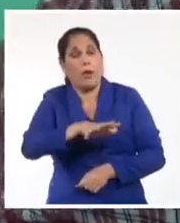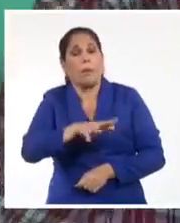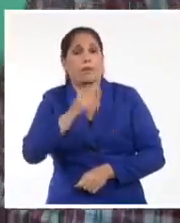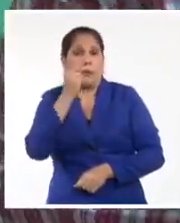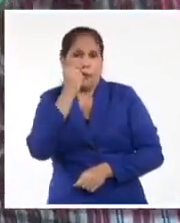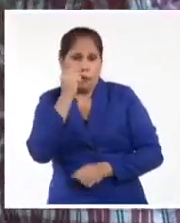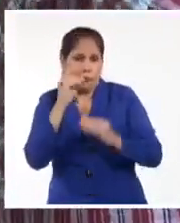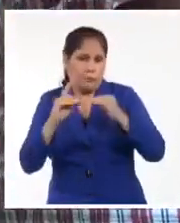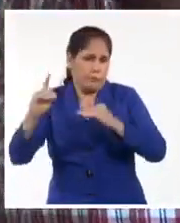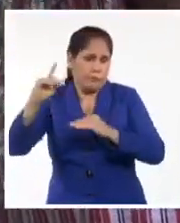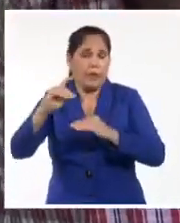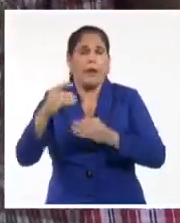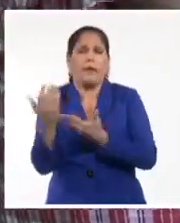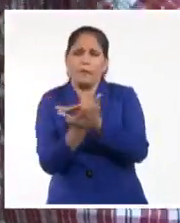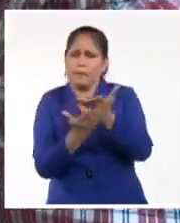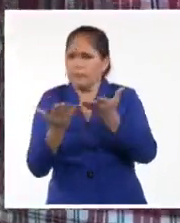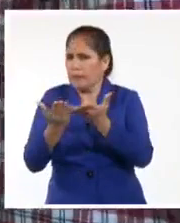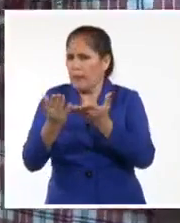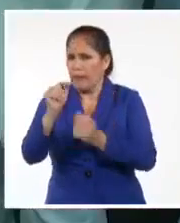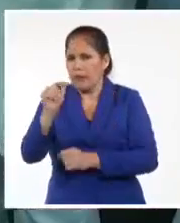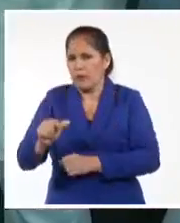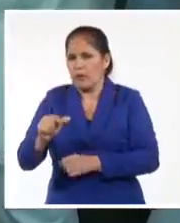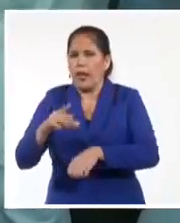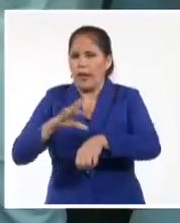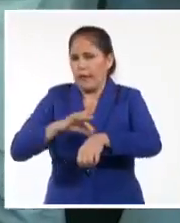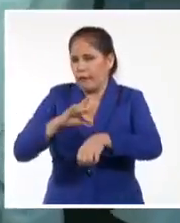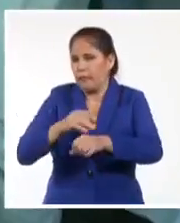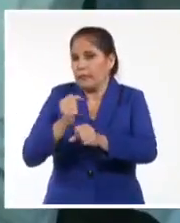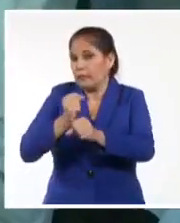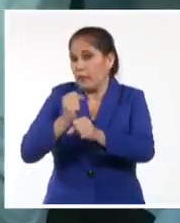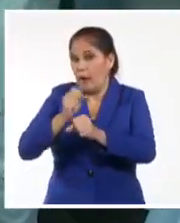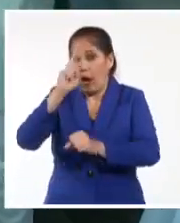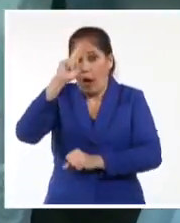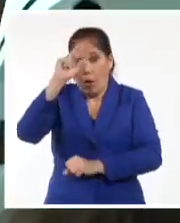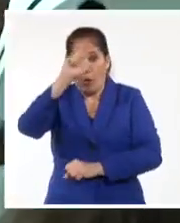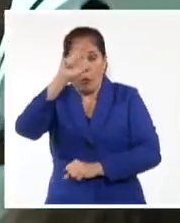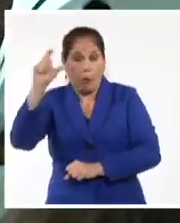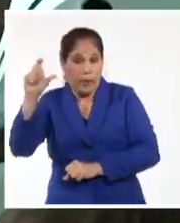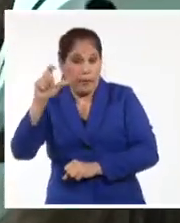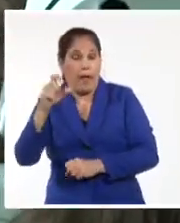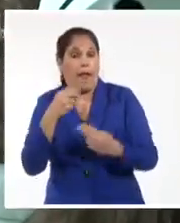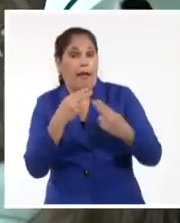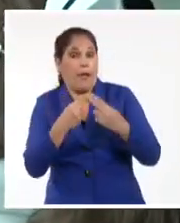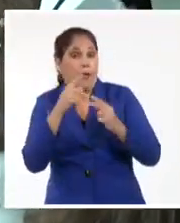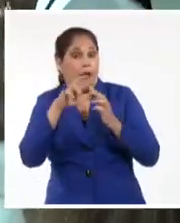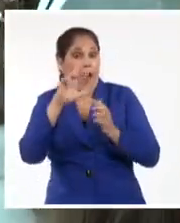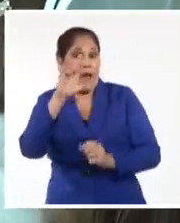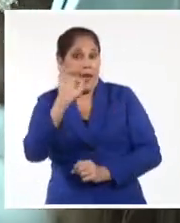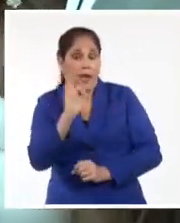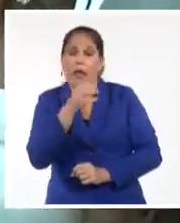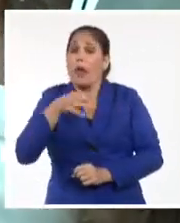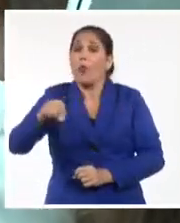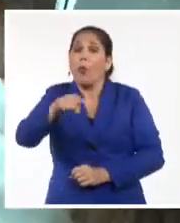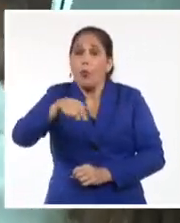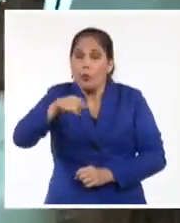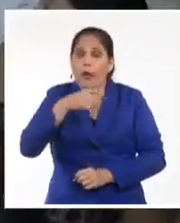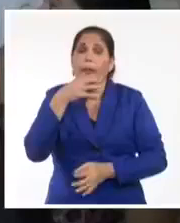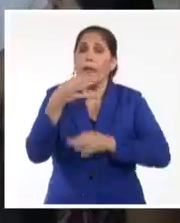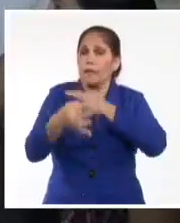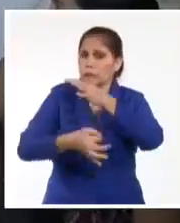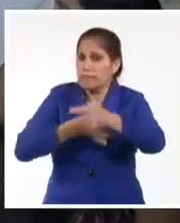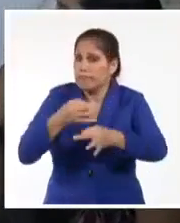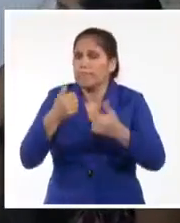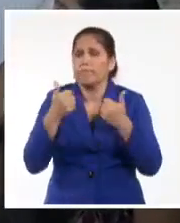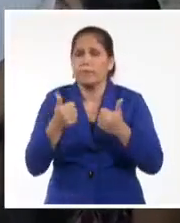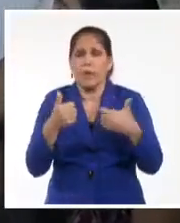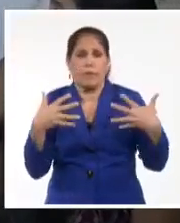Pérez García, intercambió con pacientes y trabajadores del Hospital Héroes del Baire y llamó a una mayor comunicación y